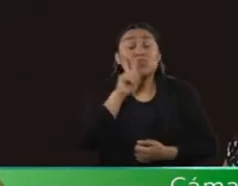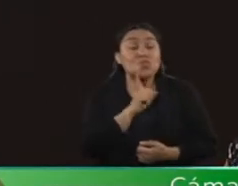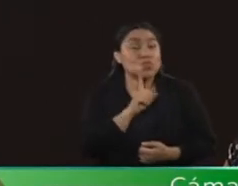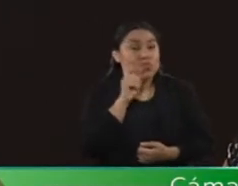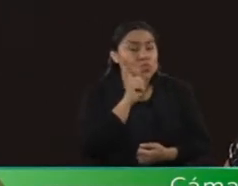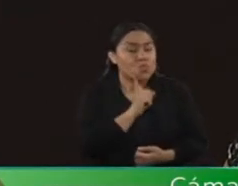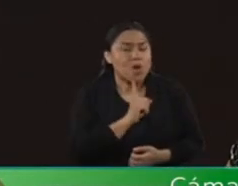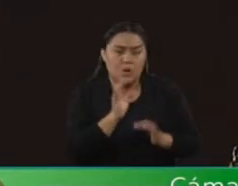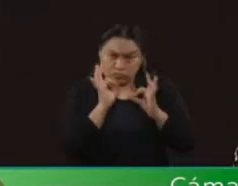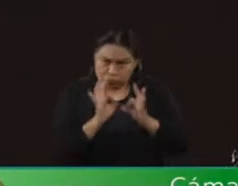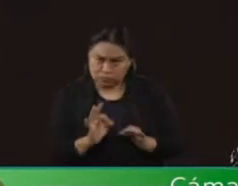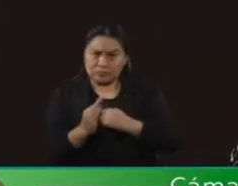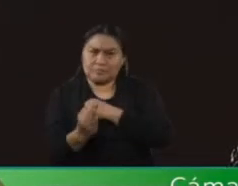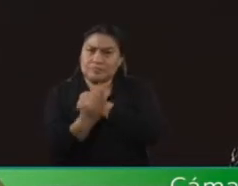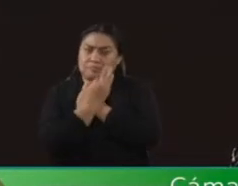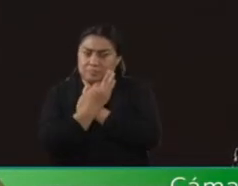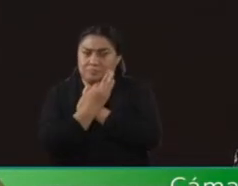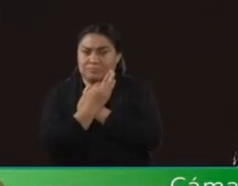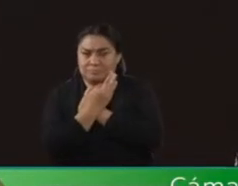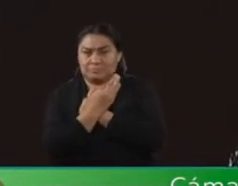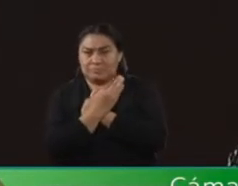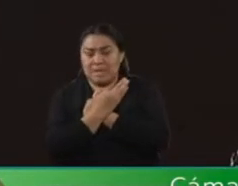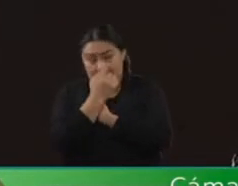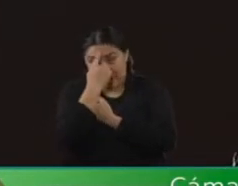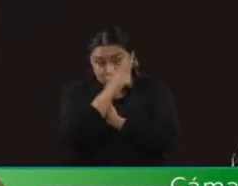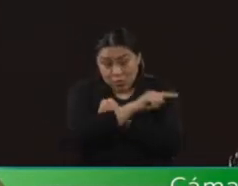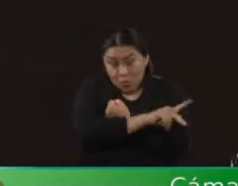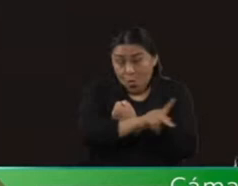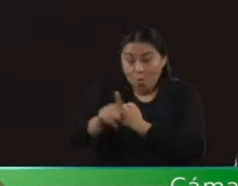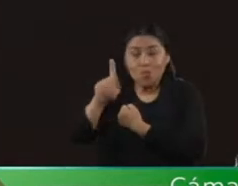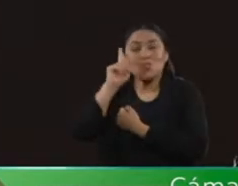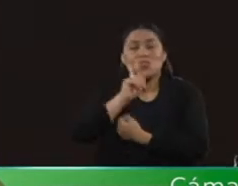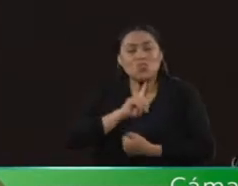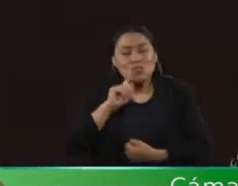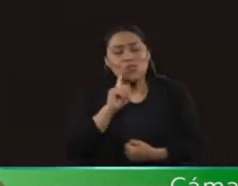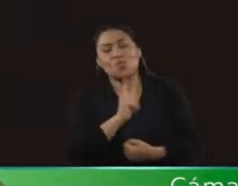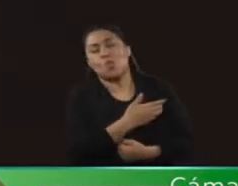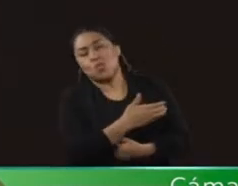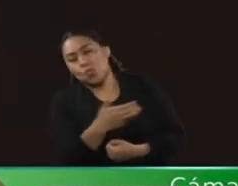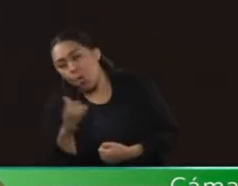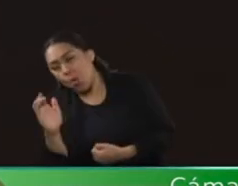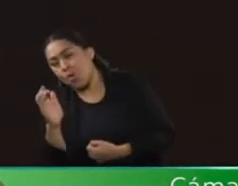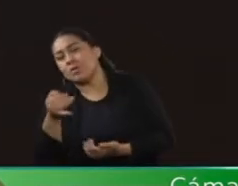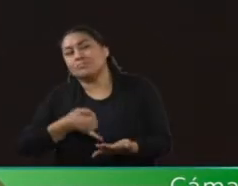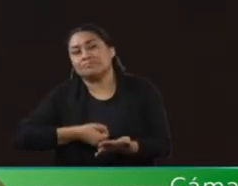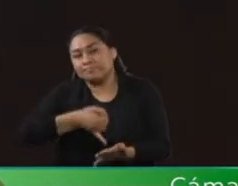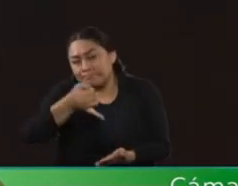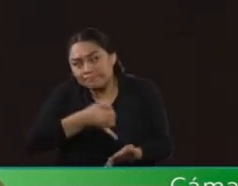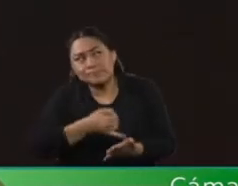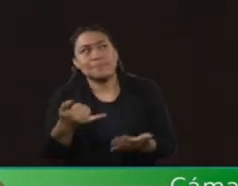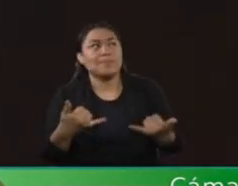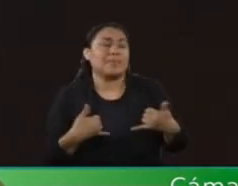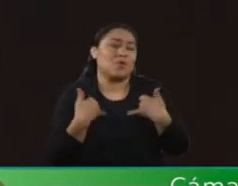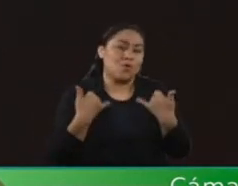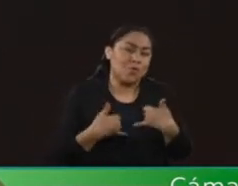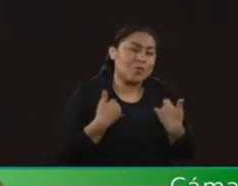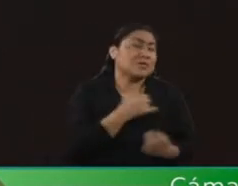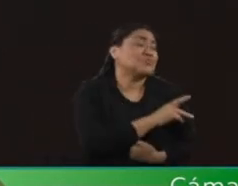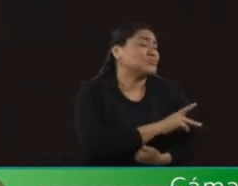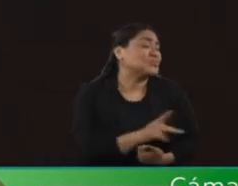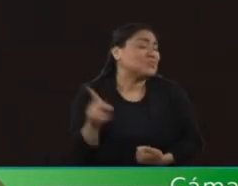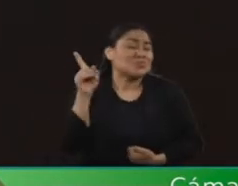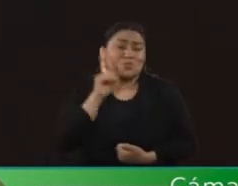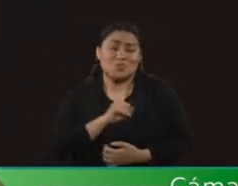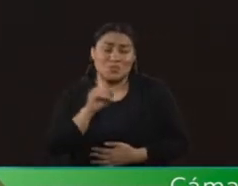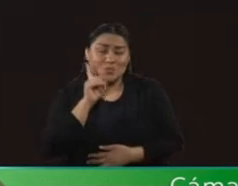verdaderamente ejercidos allá afuera por todas las mujeres, por las campesinas, por las jornaleras, por las adolescentes, por las mujeres.